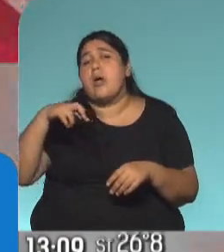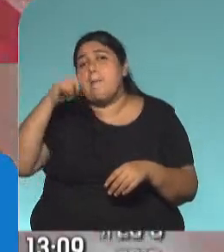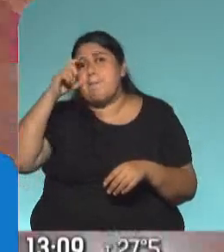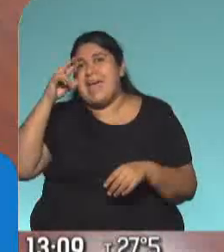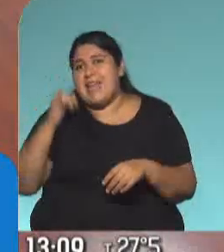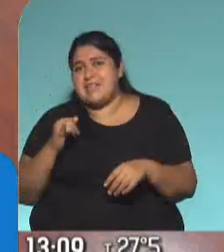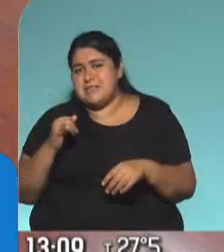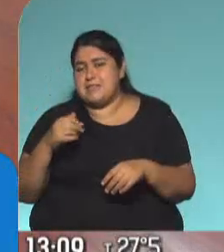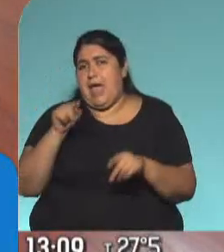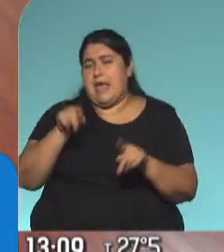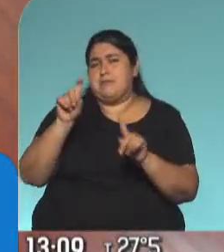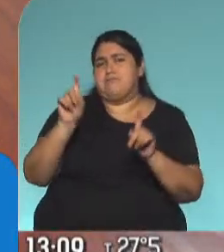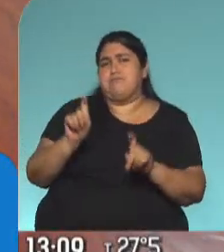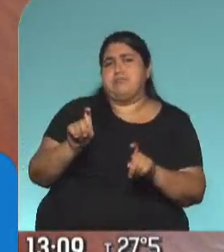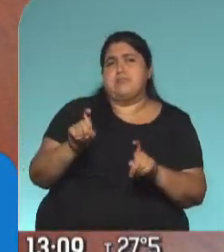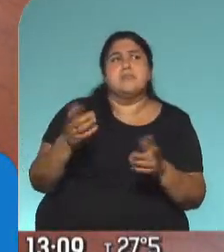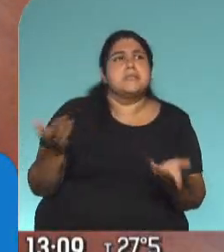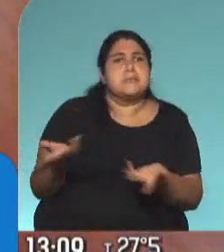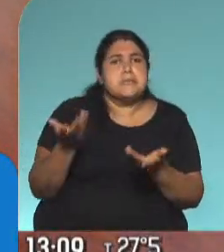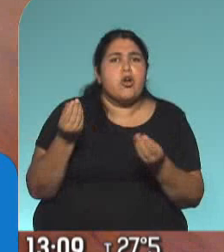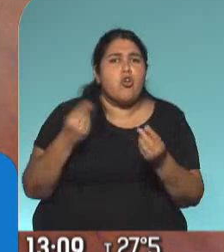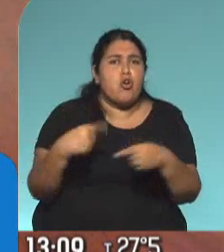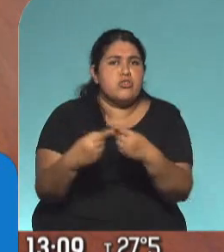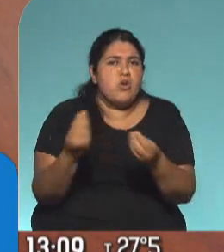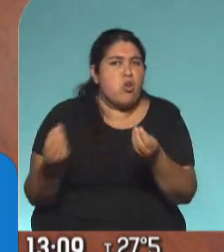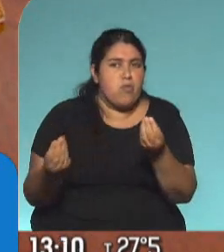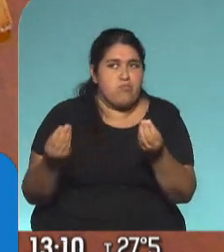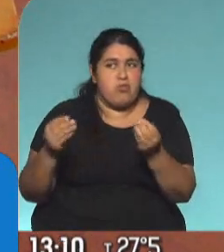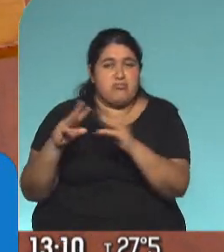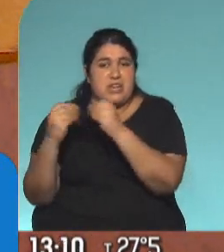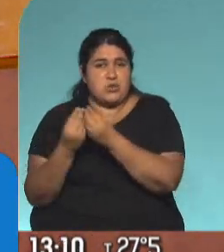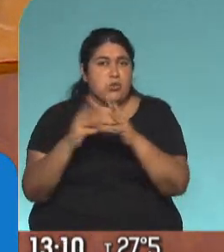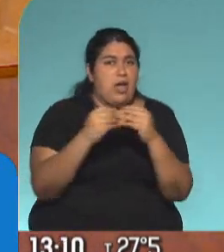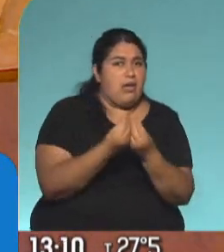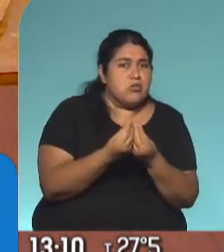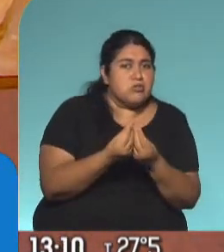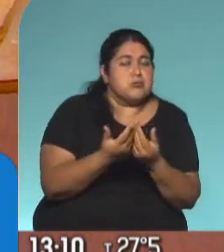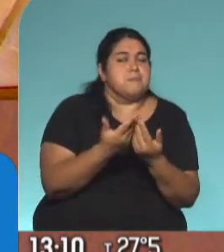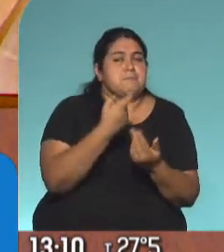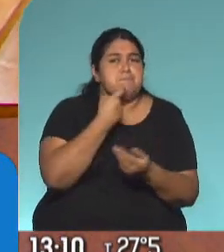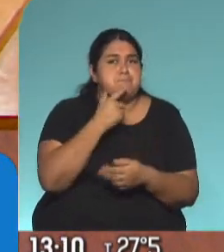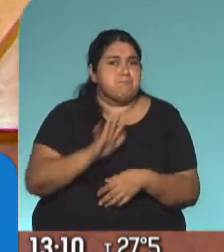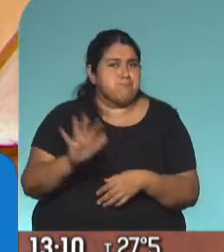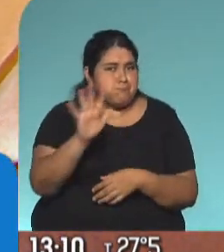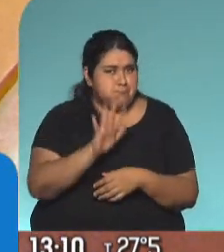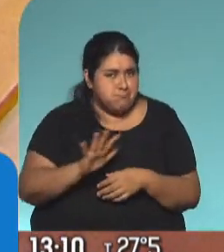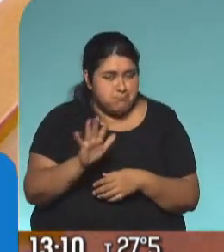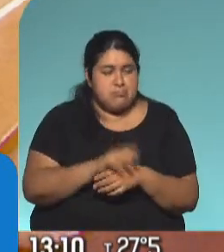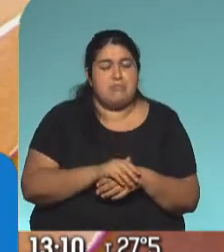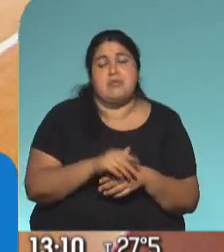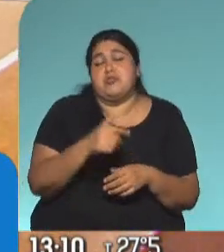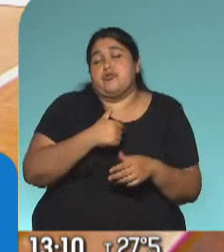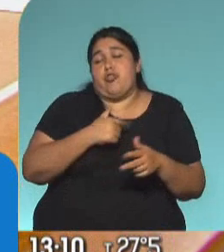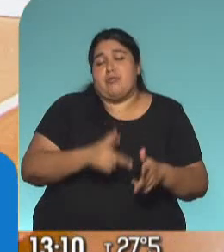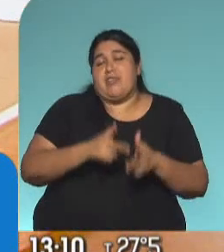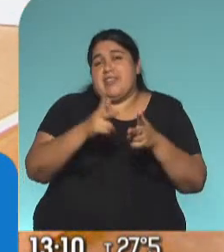para mí más grande, de que no sabemos seguro. Cuál va a ser ese Seguro que son mayores los interrogantes. ¿No? Y yo me animaría a decir